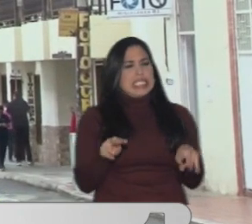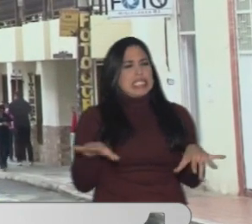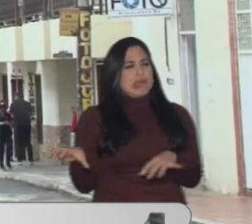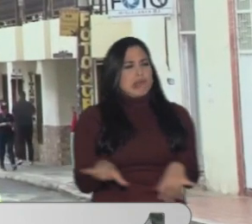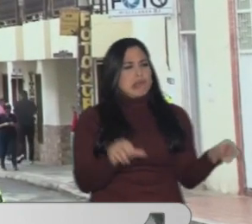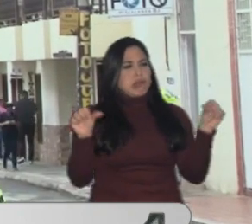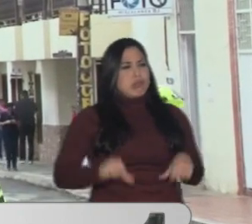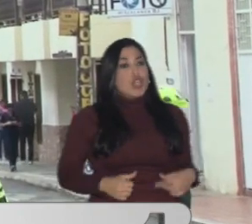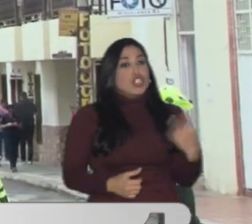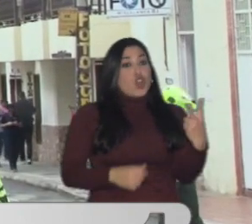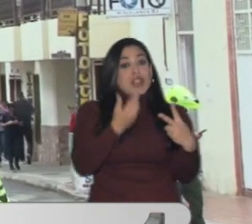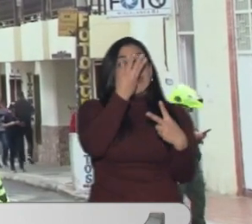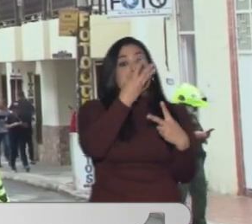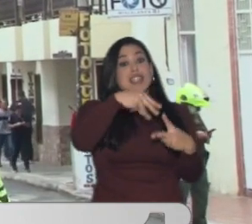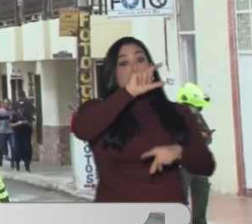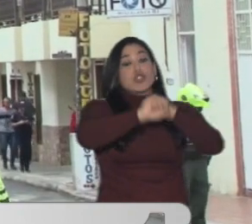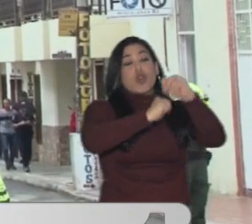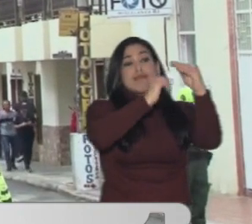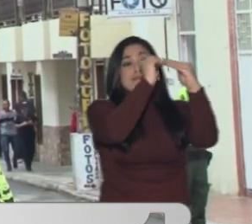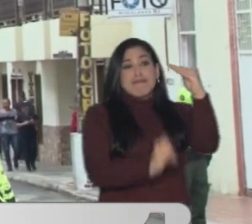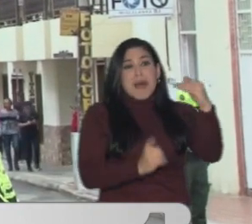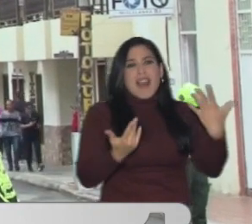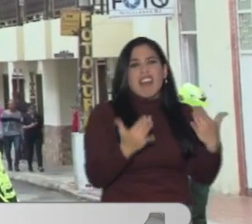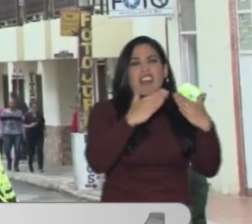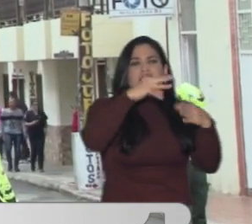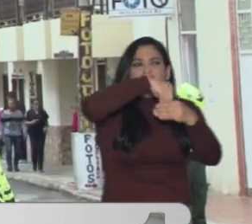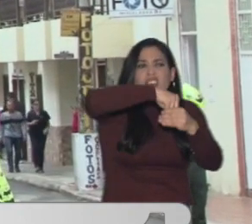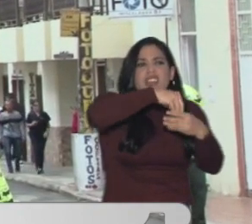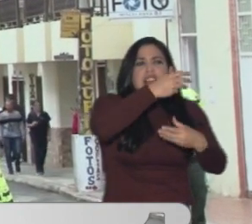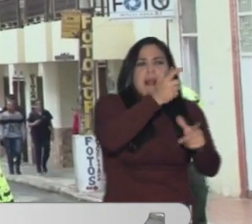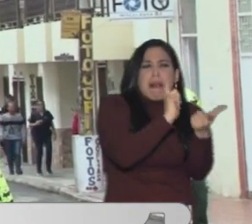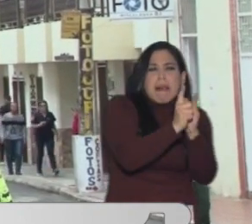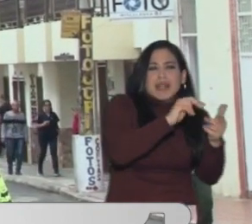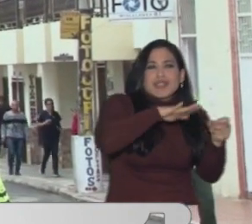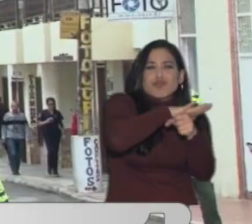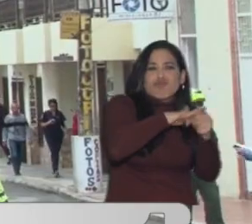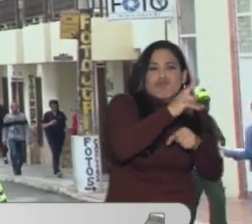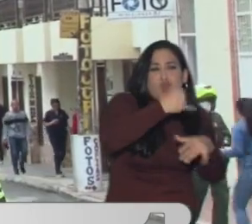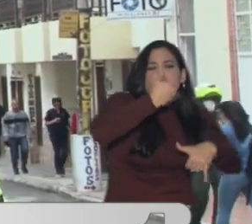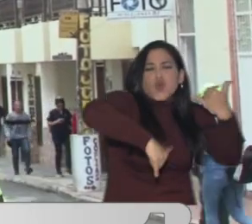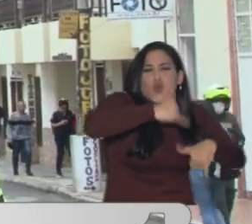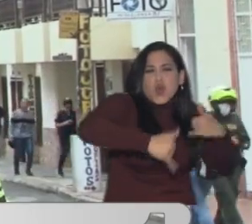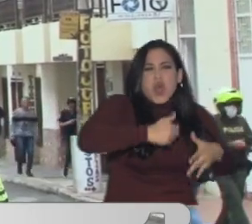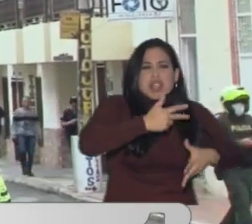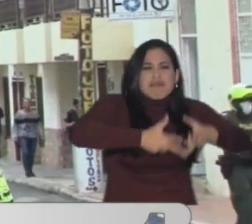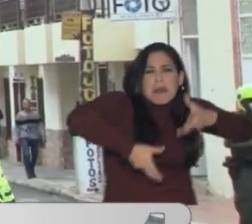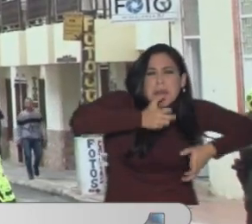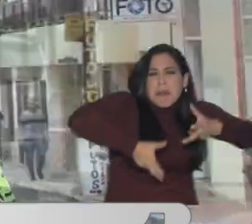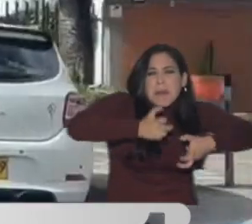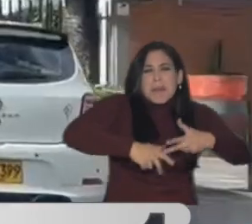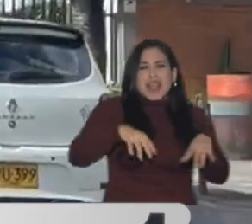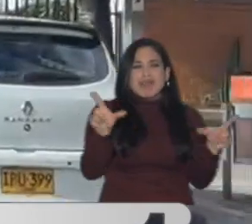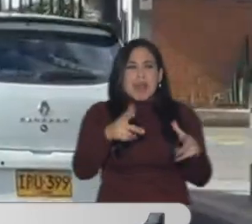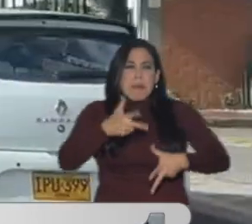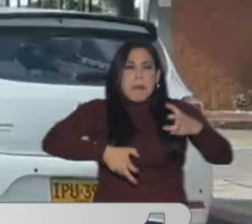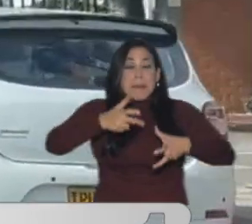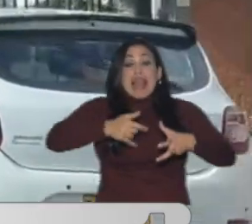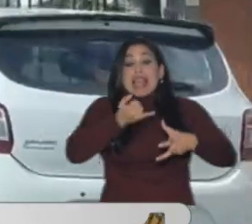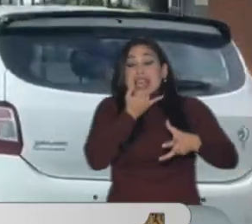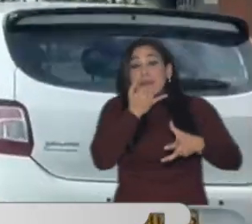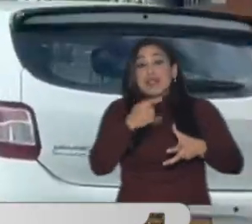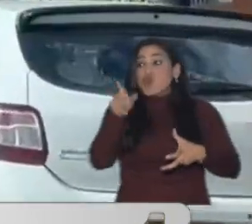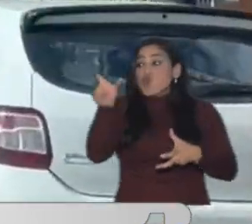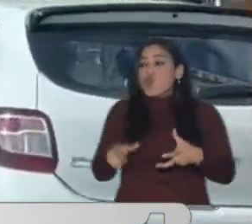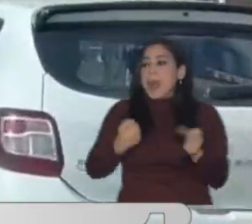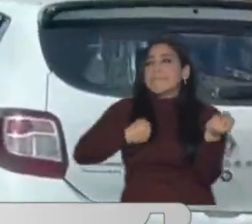precisamente dos menores que estaban al interior de una casa de estos menores jugando, haciendo unos videojuegos, y al parecer,